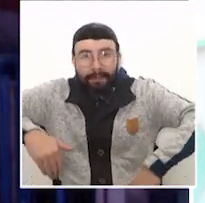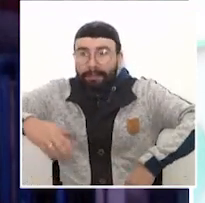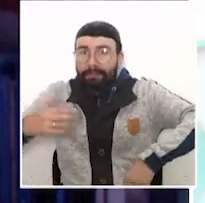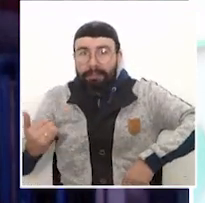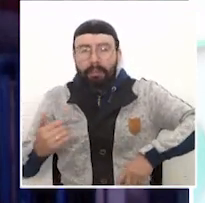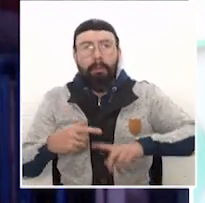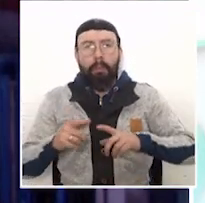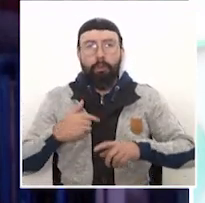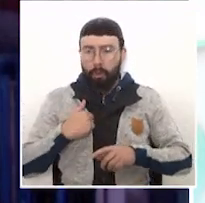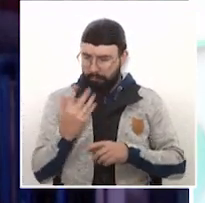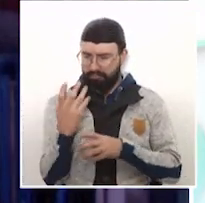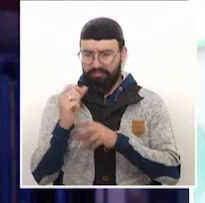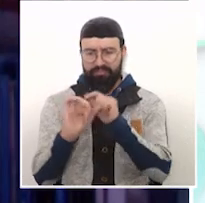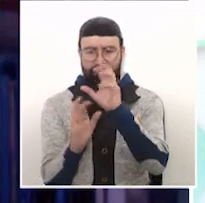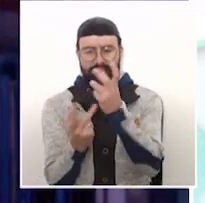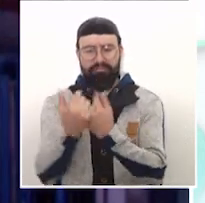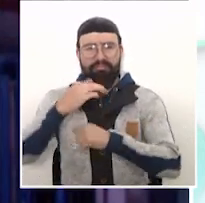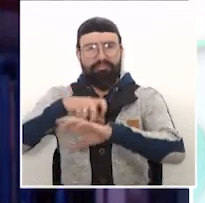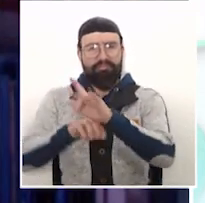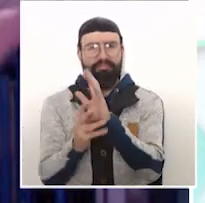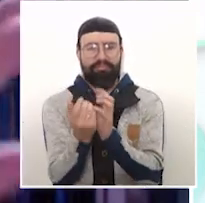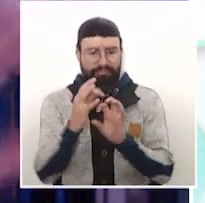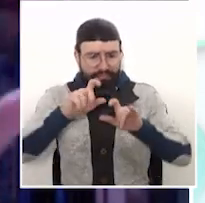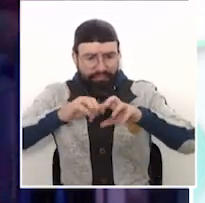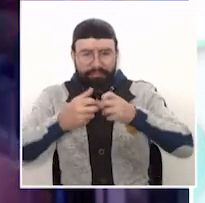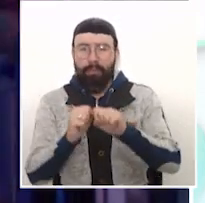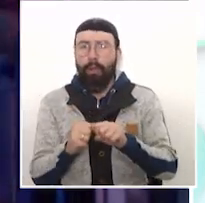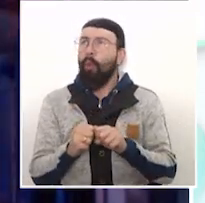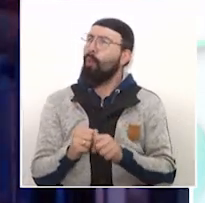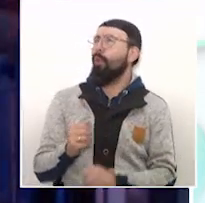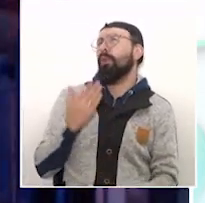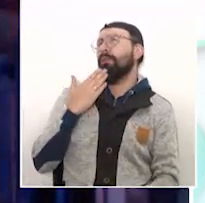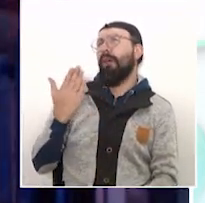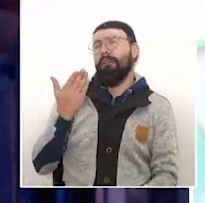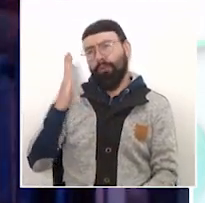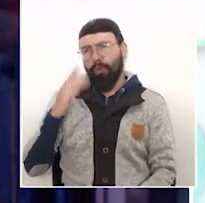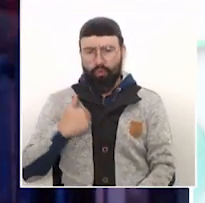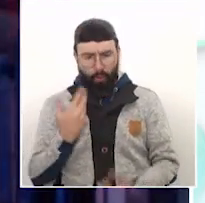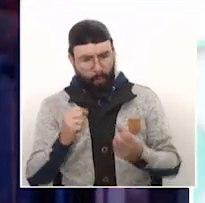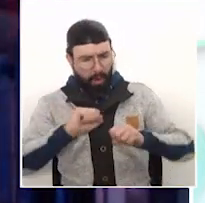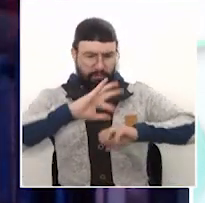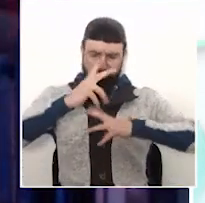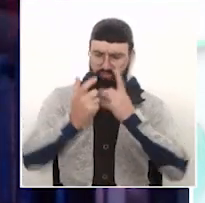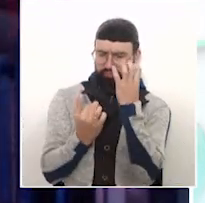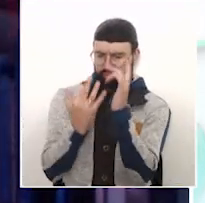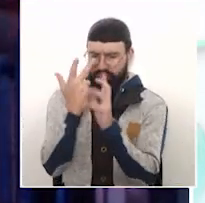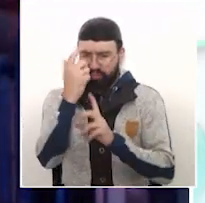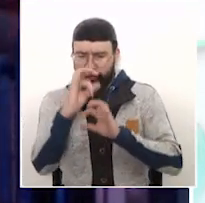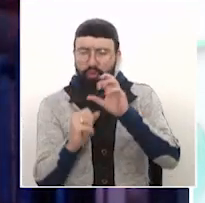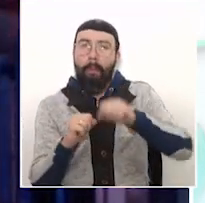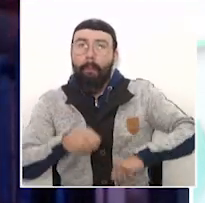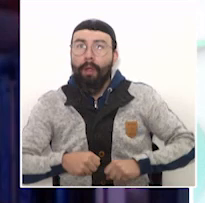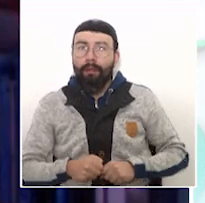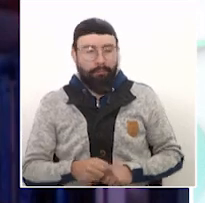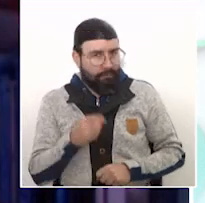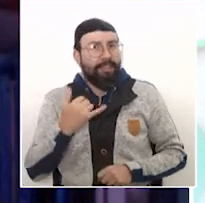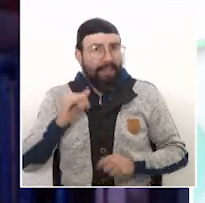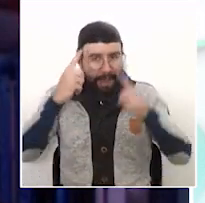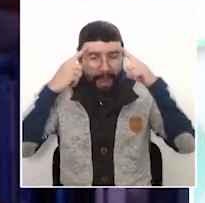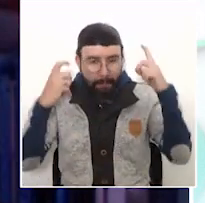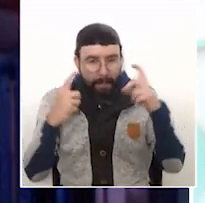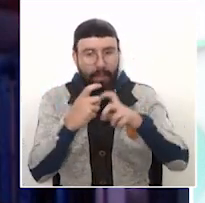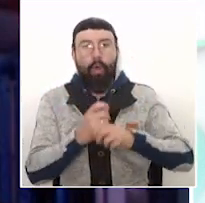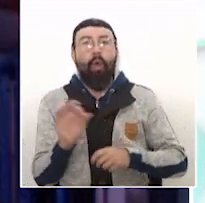billones de movimientos, se han calculado. Y hay, gracias Dios, en la religión que quieras, ahí meditaste con tu mano. Tú vas caminando y